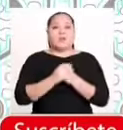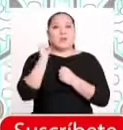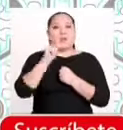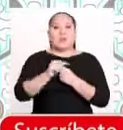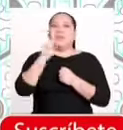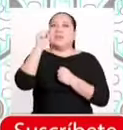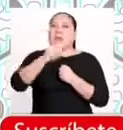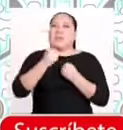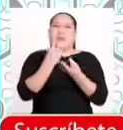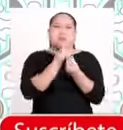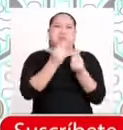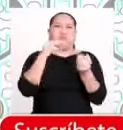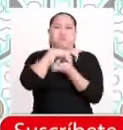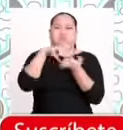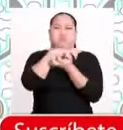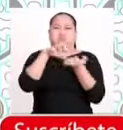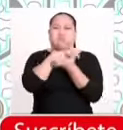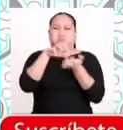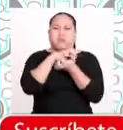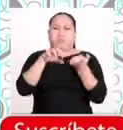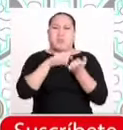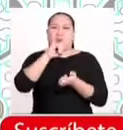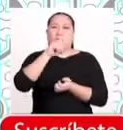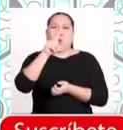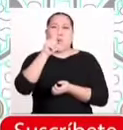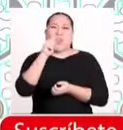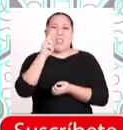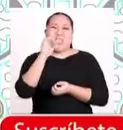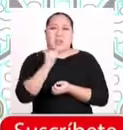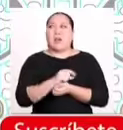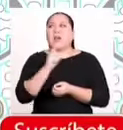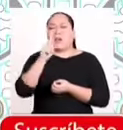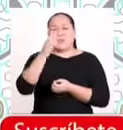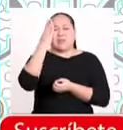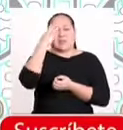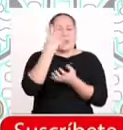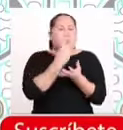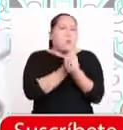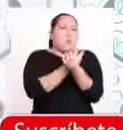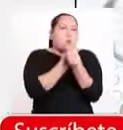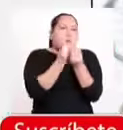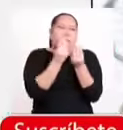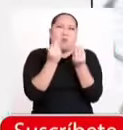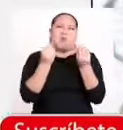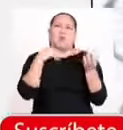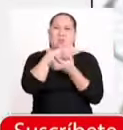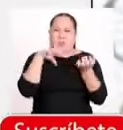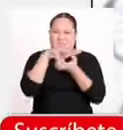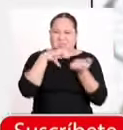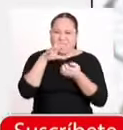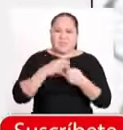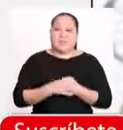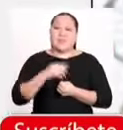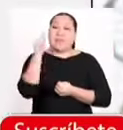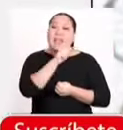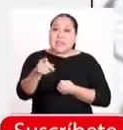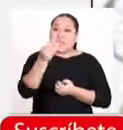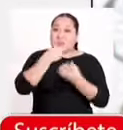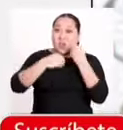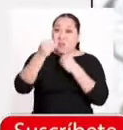ultraprocesados. Al decir ultra, ya me parece que es muy, pero muy procesado. Esos